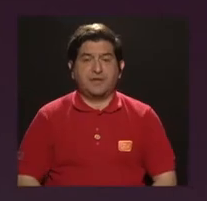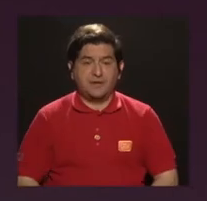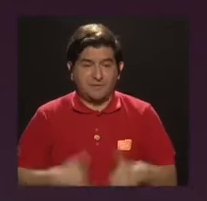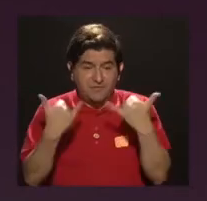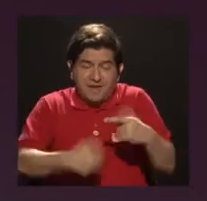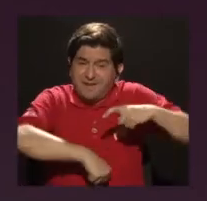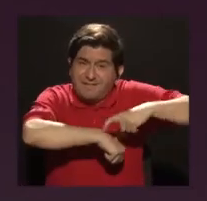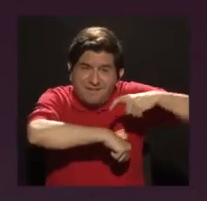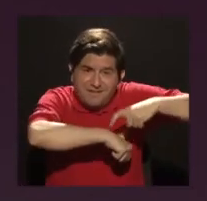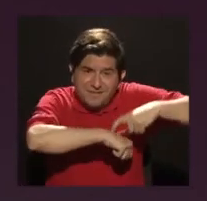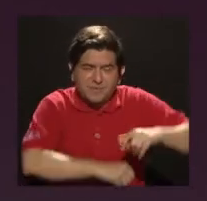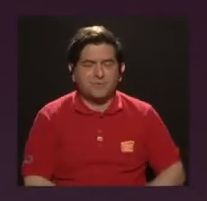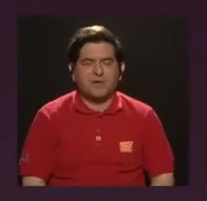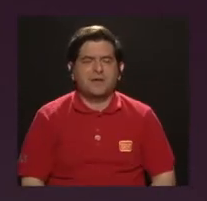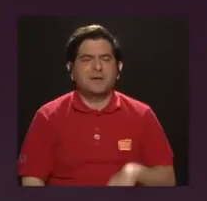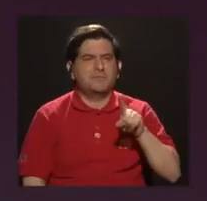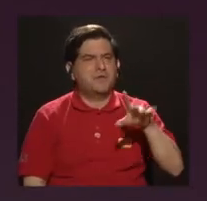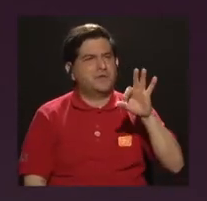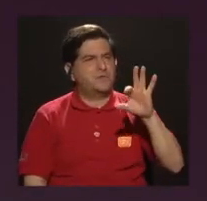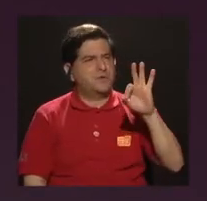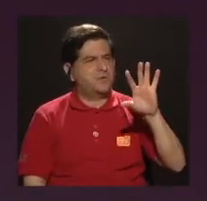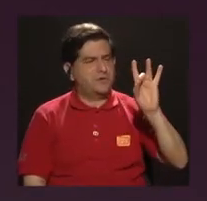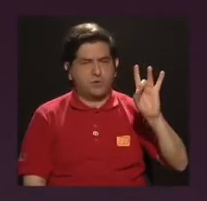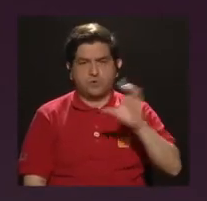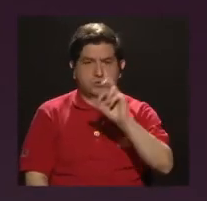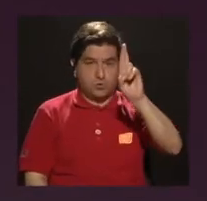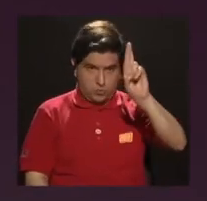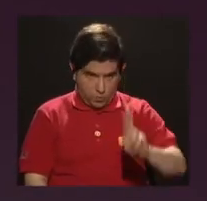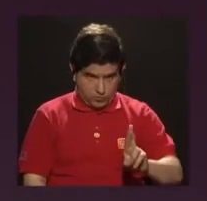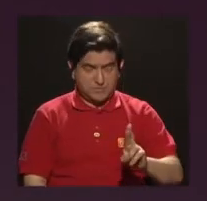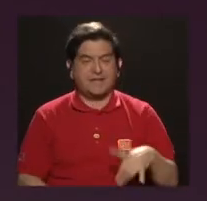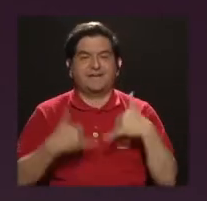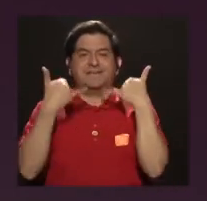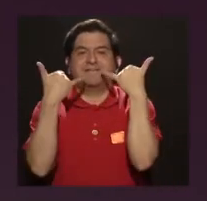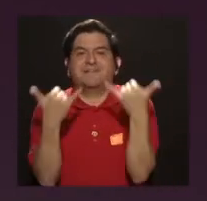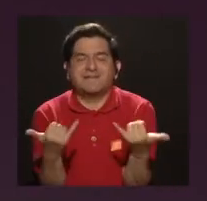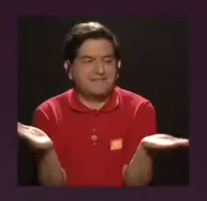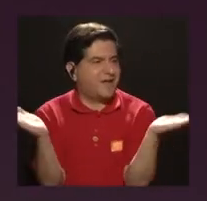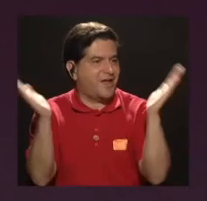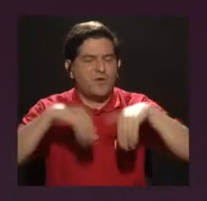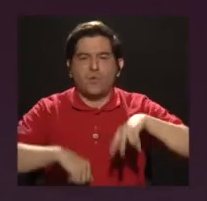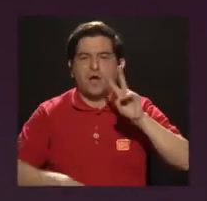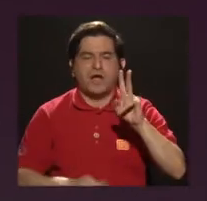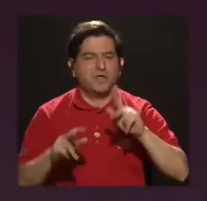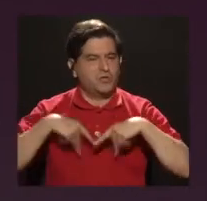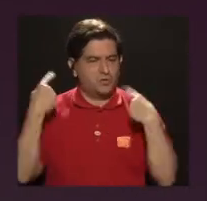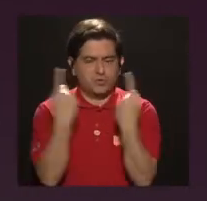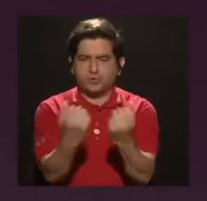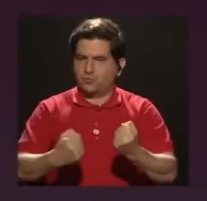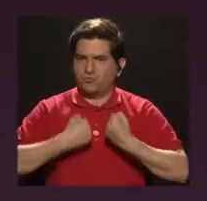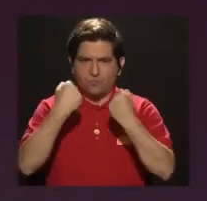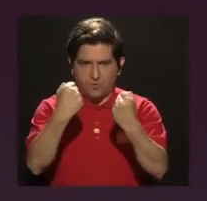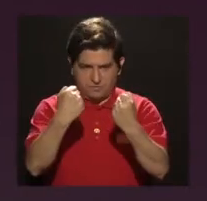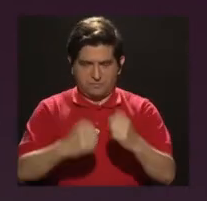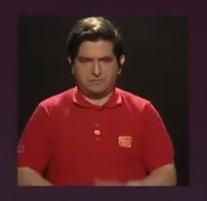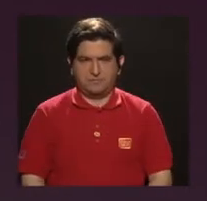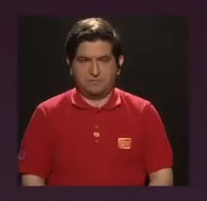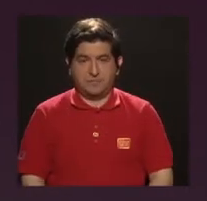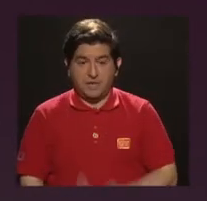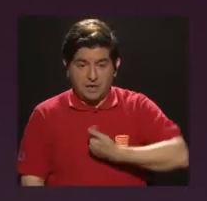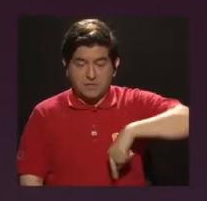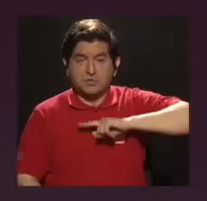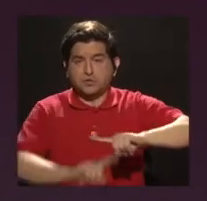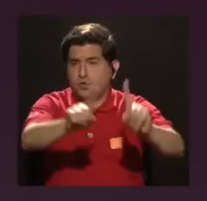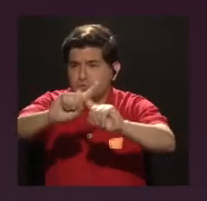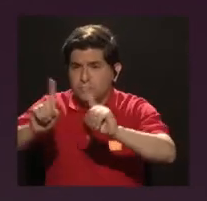actual a partir de 1998 en donde en costa rica ya no existe el pre partido fuerte y hemos sido a una